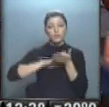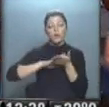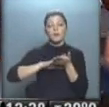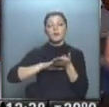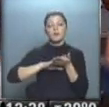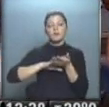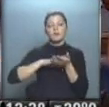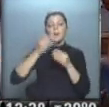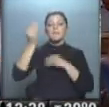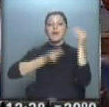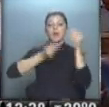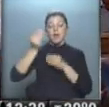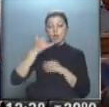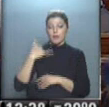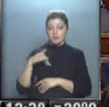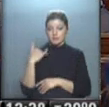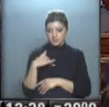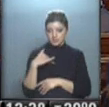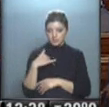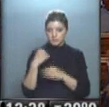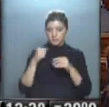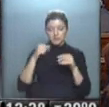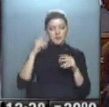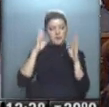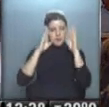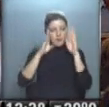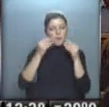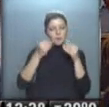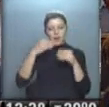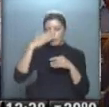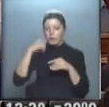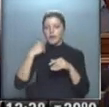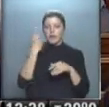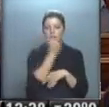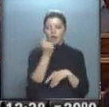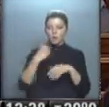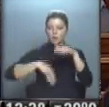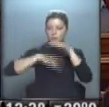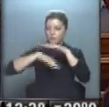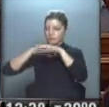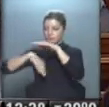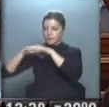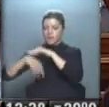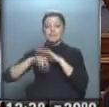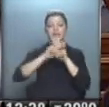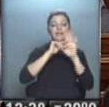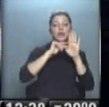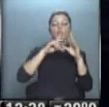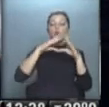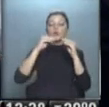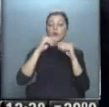con el mercado argentino se tuvieron como base para fijar cada uno de los máximos contenidos en el artículo